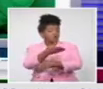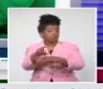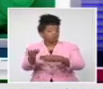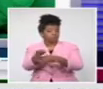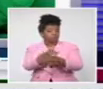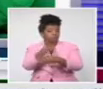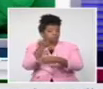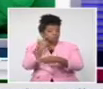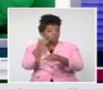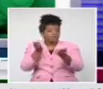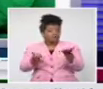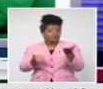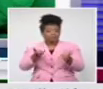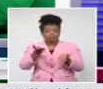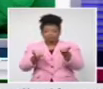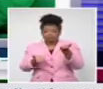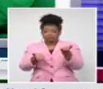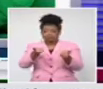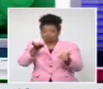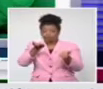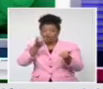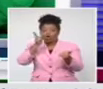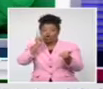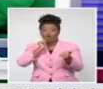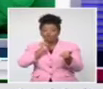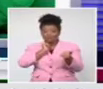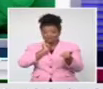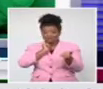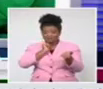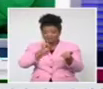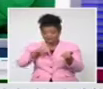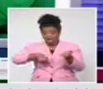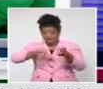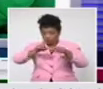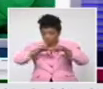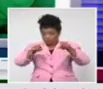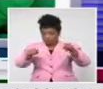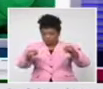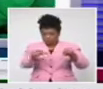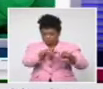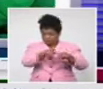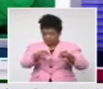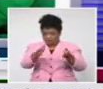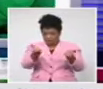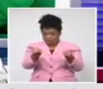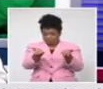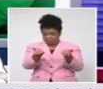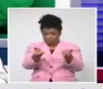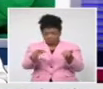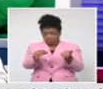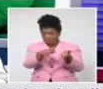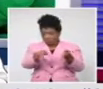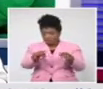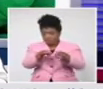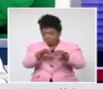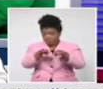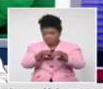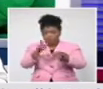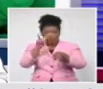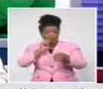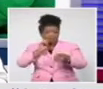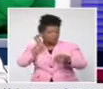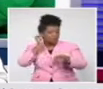una mayor incidencia en el sexo masculino. En Cuba ha habido un comportamiento similar entre ambos